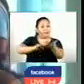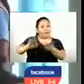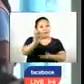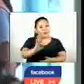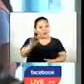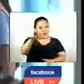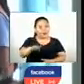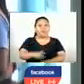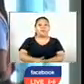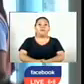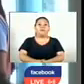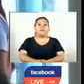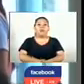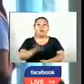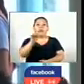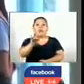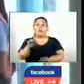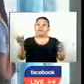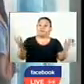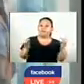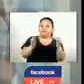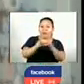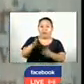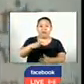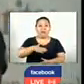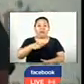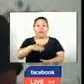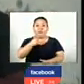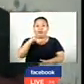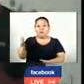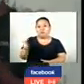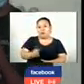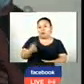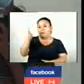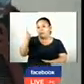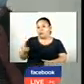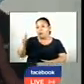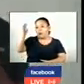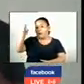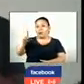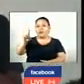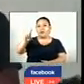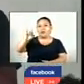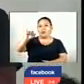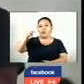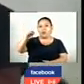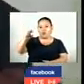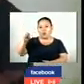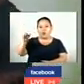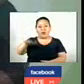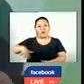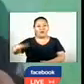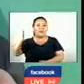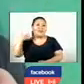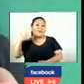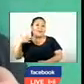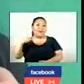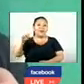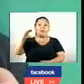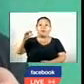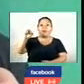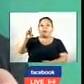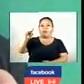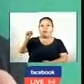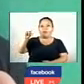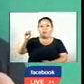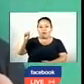municipio Durante el evento se contó con la participación de ponentes en el tema como Diego Martínez de Cáritas San Miguel Porque uno de los problemas